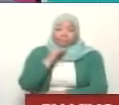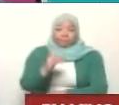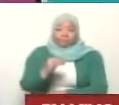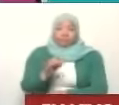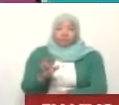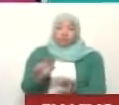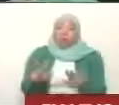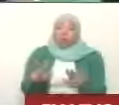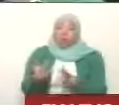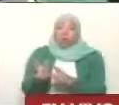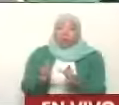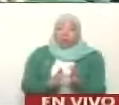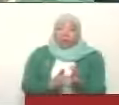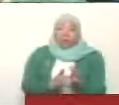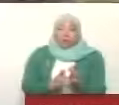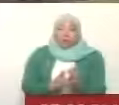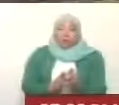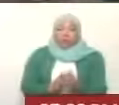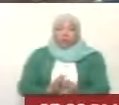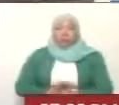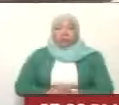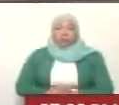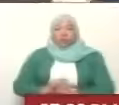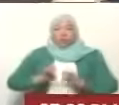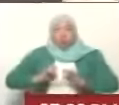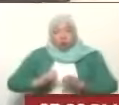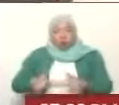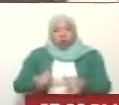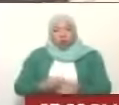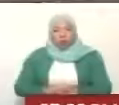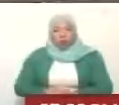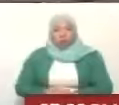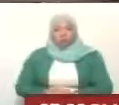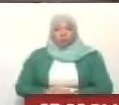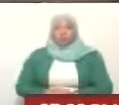9 de abril, gran lanzamiento,